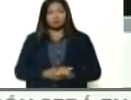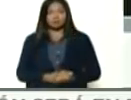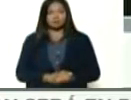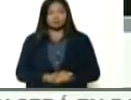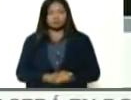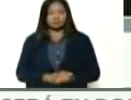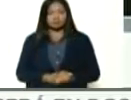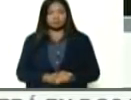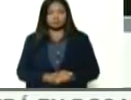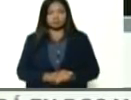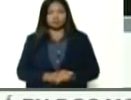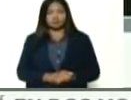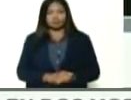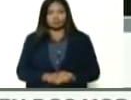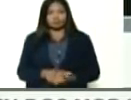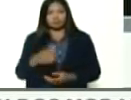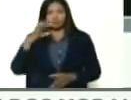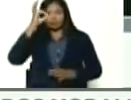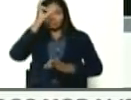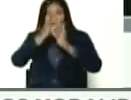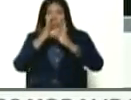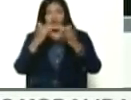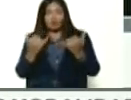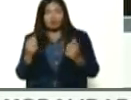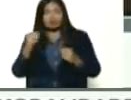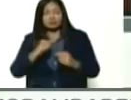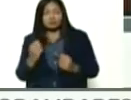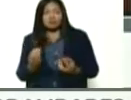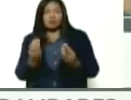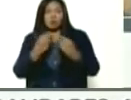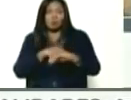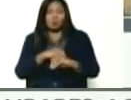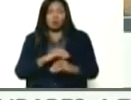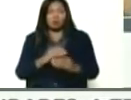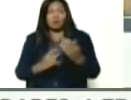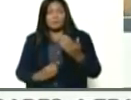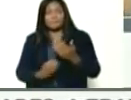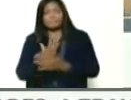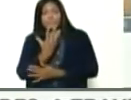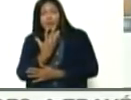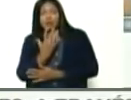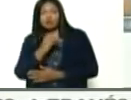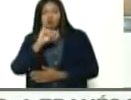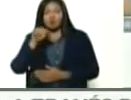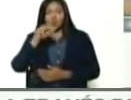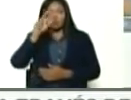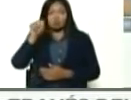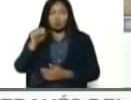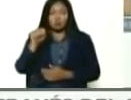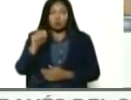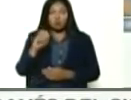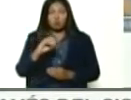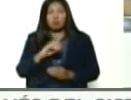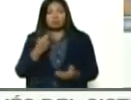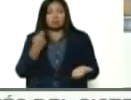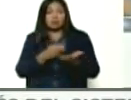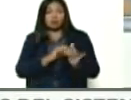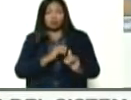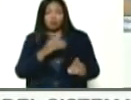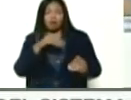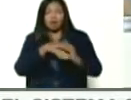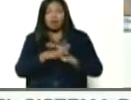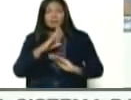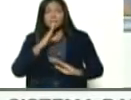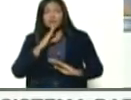tengo fe de que ahora si se va a cumplir nos habían dicho mayor losa median dicho junio y el dinero está depositado